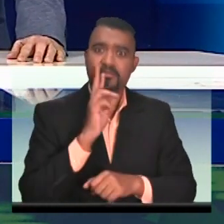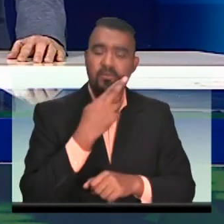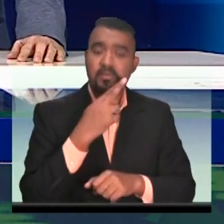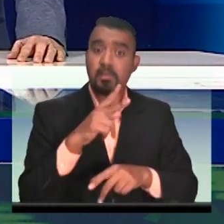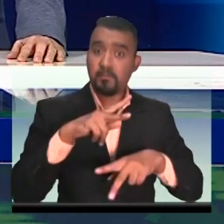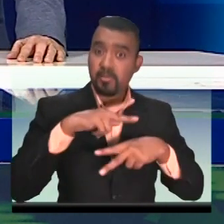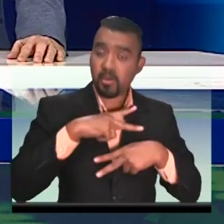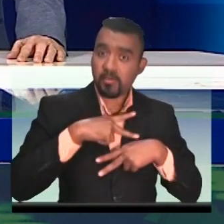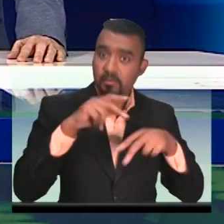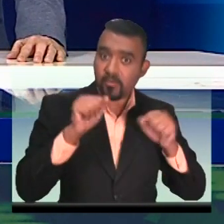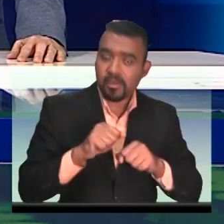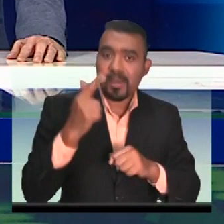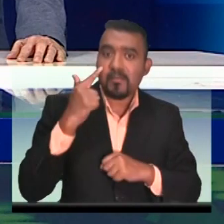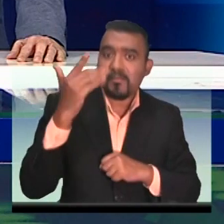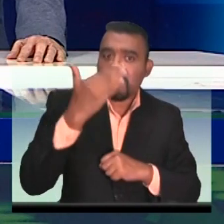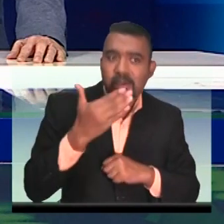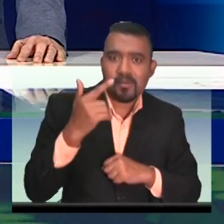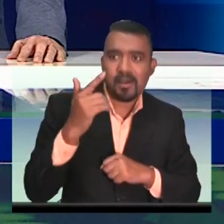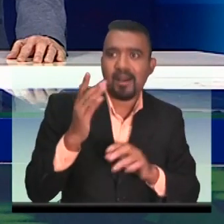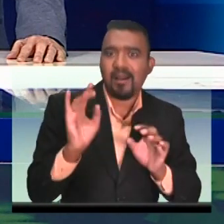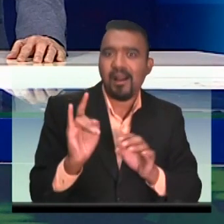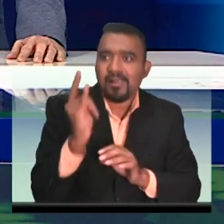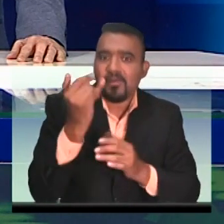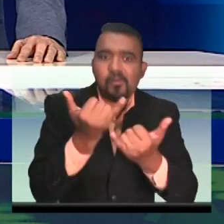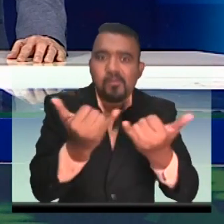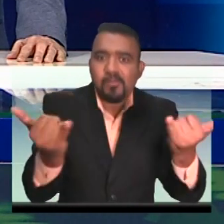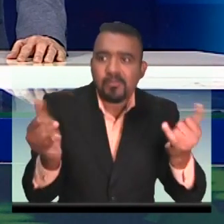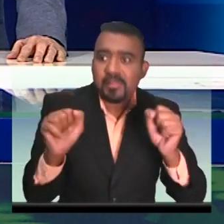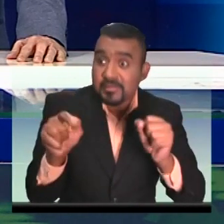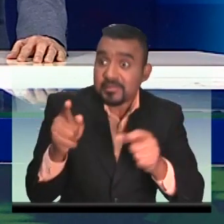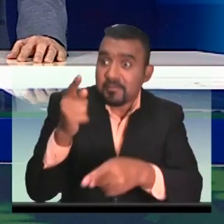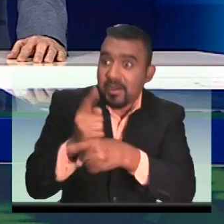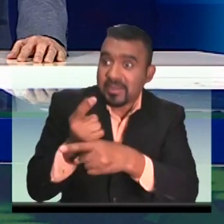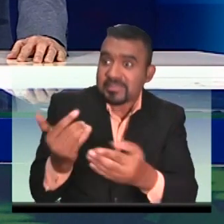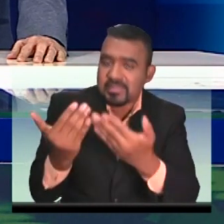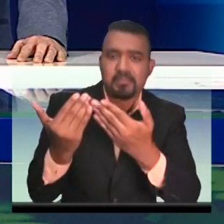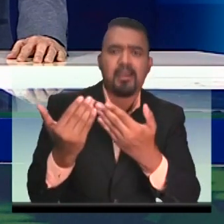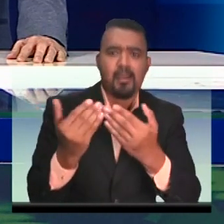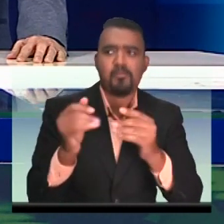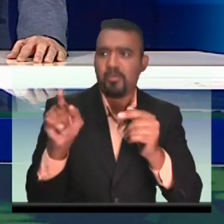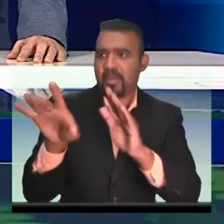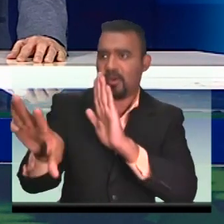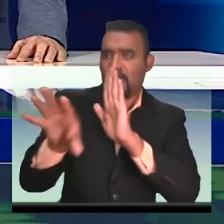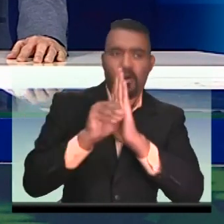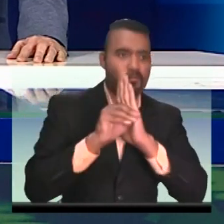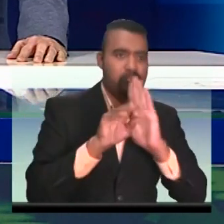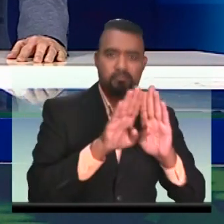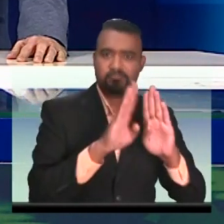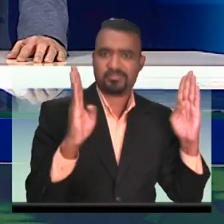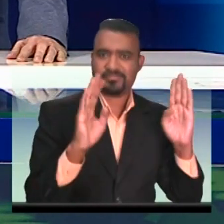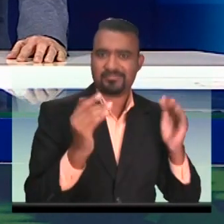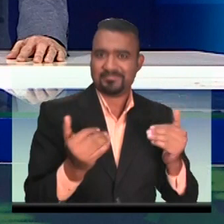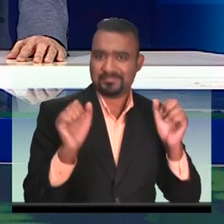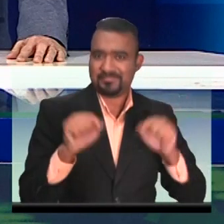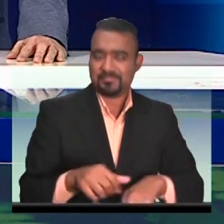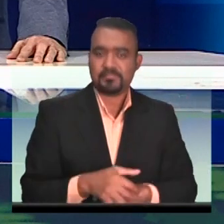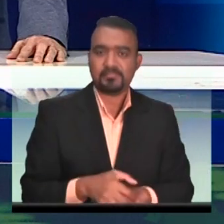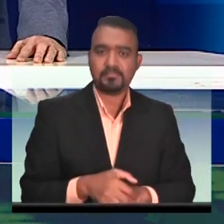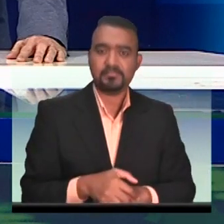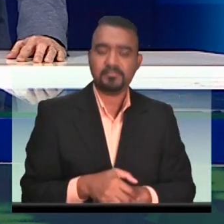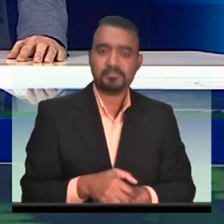las pruebas que realizan en algunos sitios gourmet de la ciudad para determinar las condiciones de la reapertura. Linda, ellos aseguran que